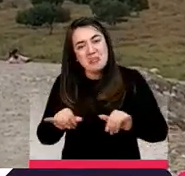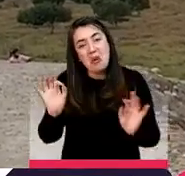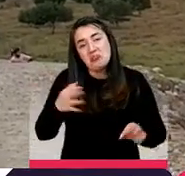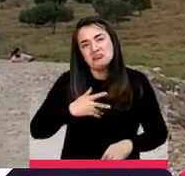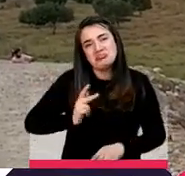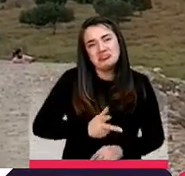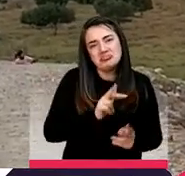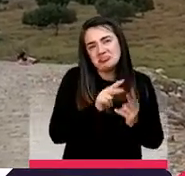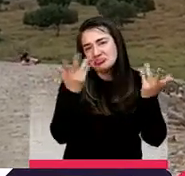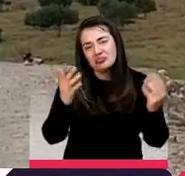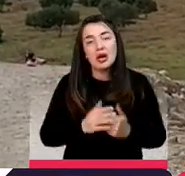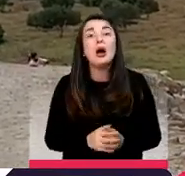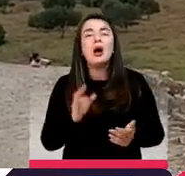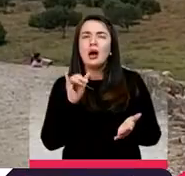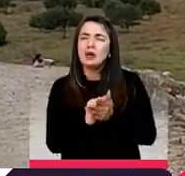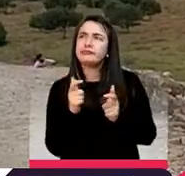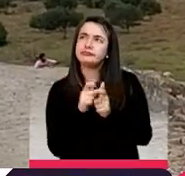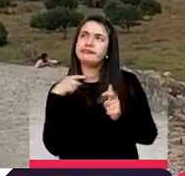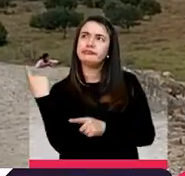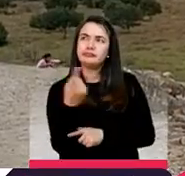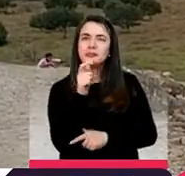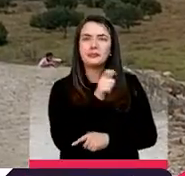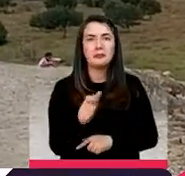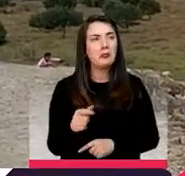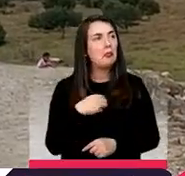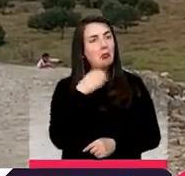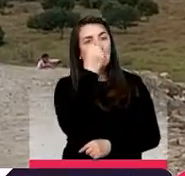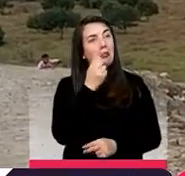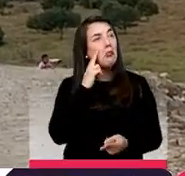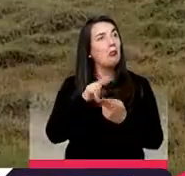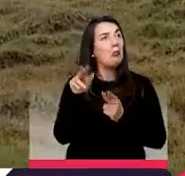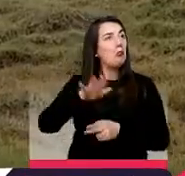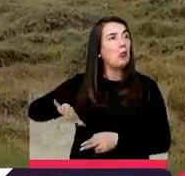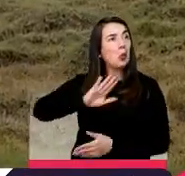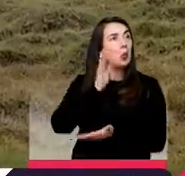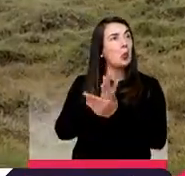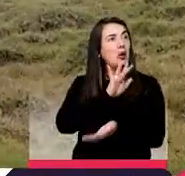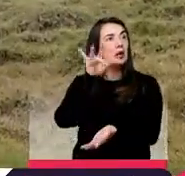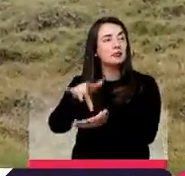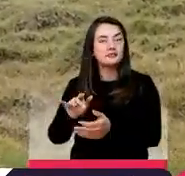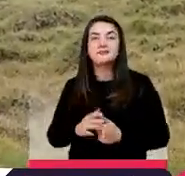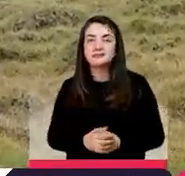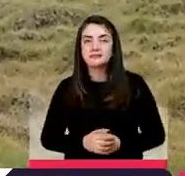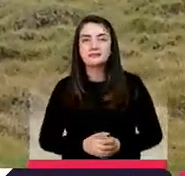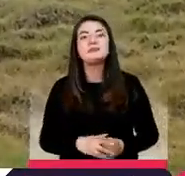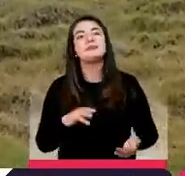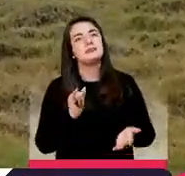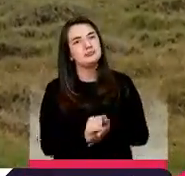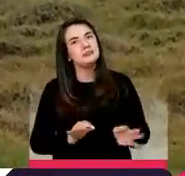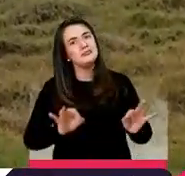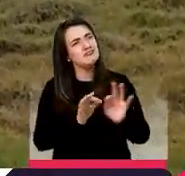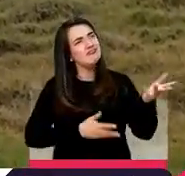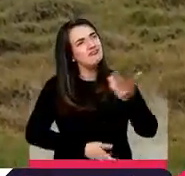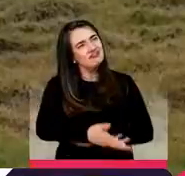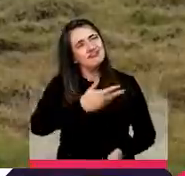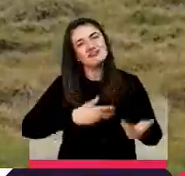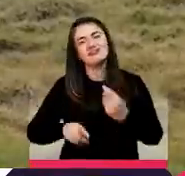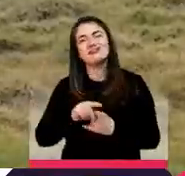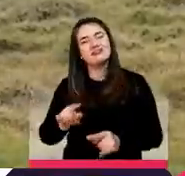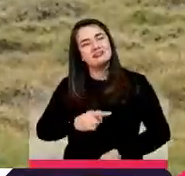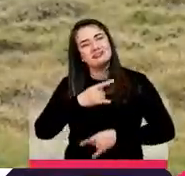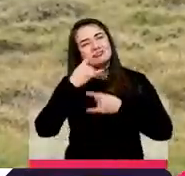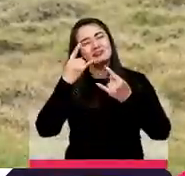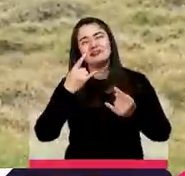y generalmente las personas que viven acá no lo conocemos. Yo creo que hay interacción, igual hay un respiro diferente,